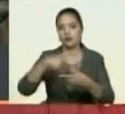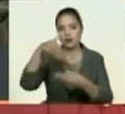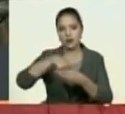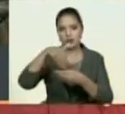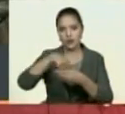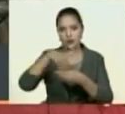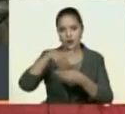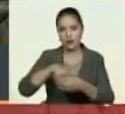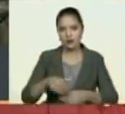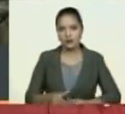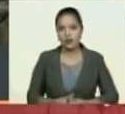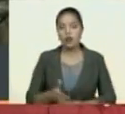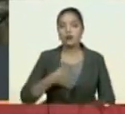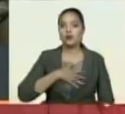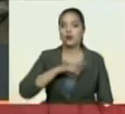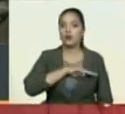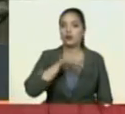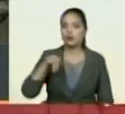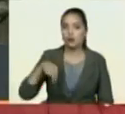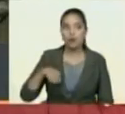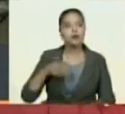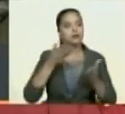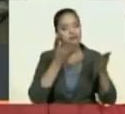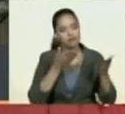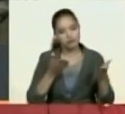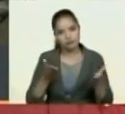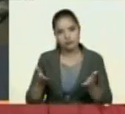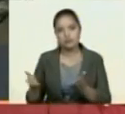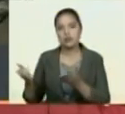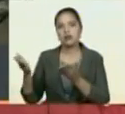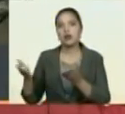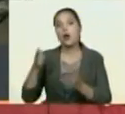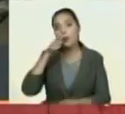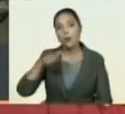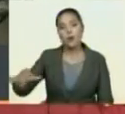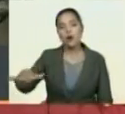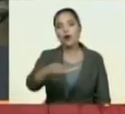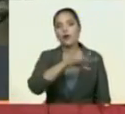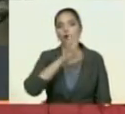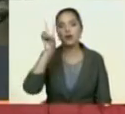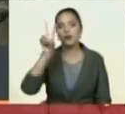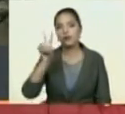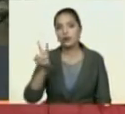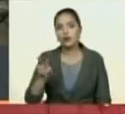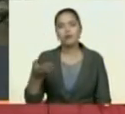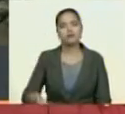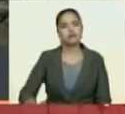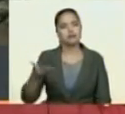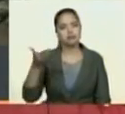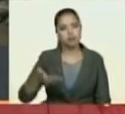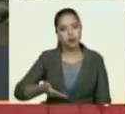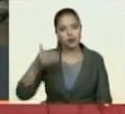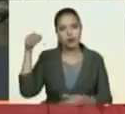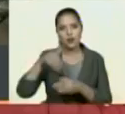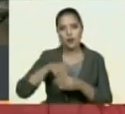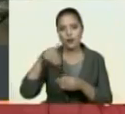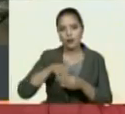electoral. Nosotros invitamos al pueblo de Venezuela a este importante